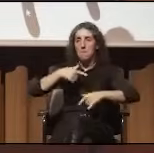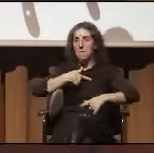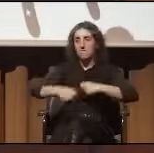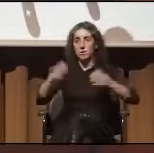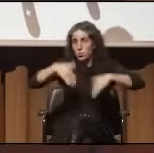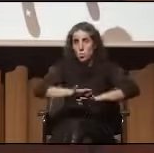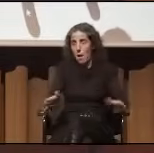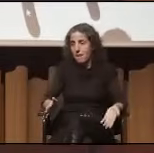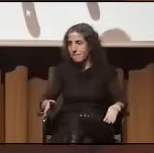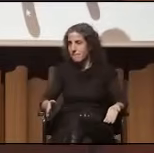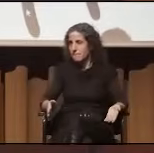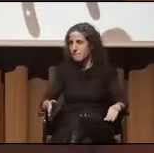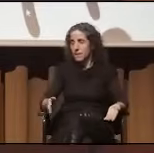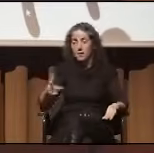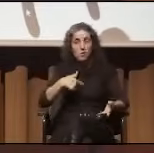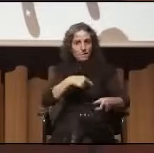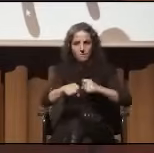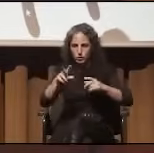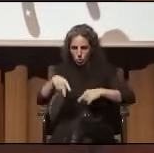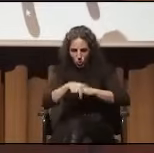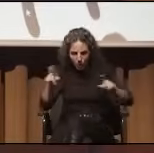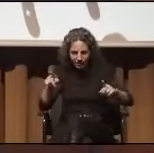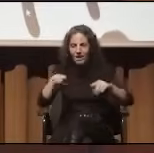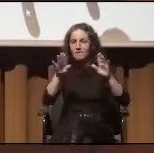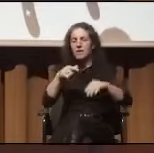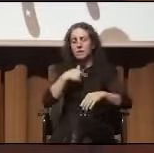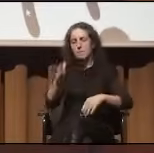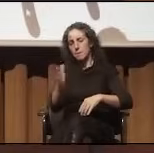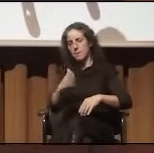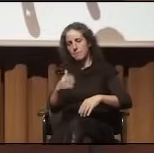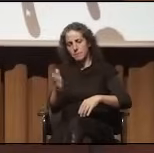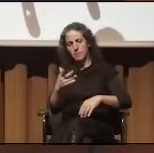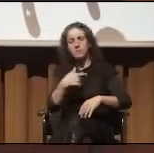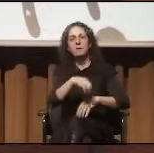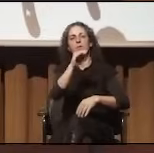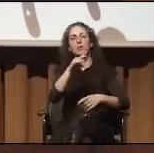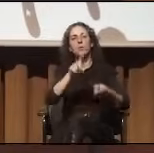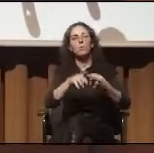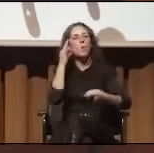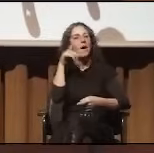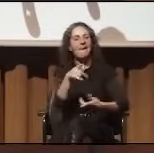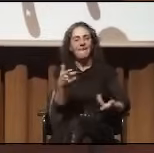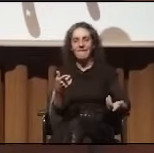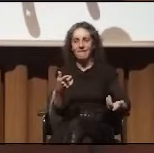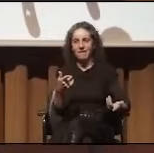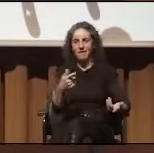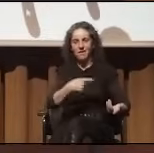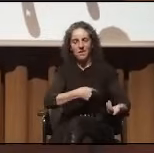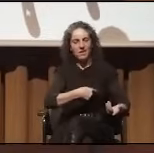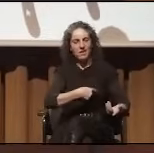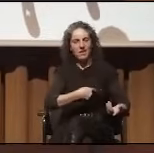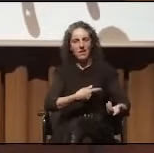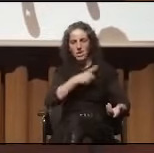infarto, seguí la consulta. Llegué a casa y dije, Catalina, es que, me dice, pero qué eres, ¿no te acuerdas que ayer estuviste cerrando